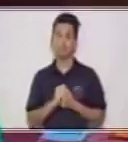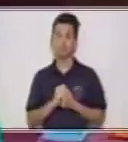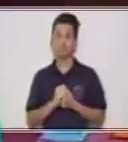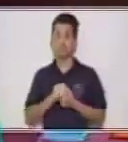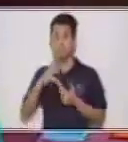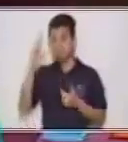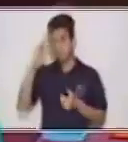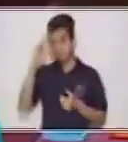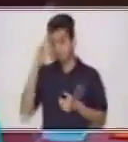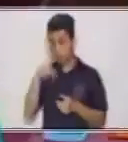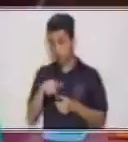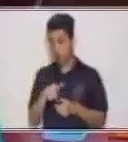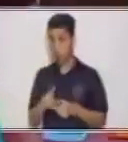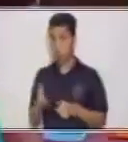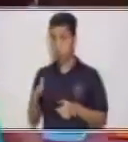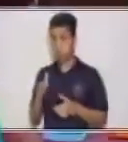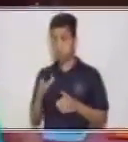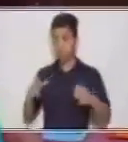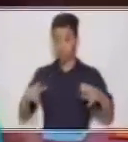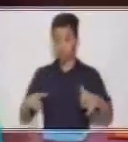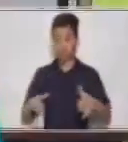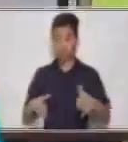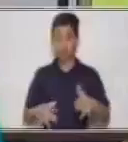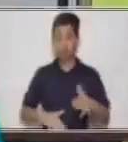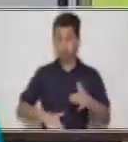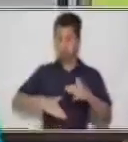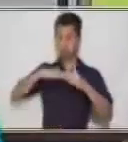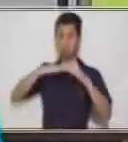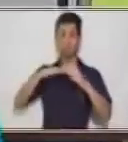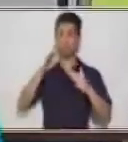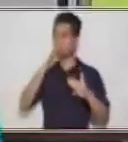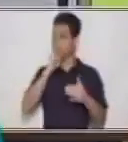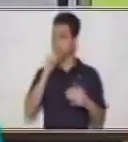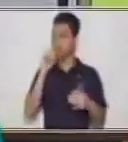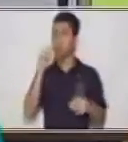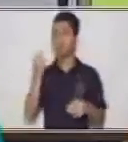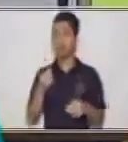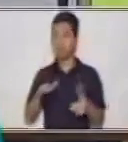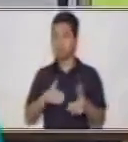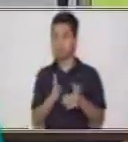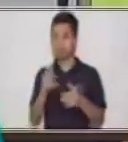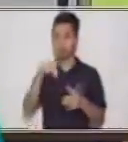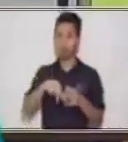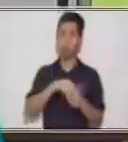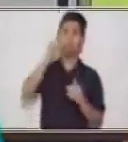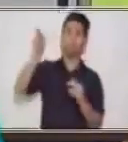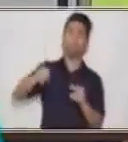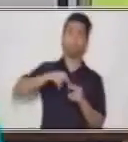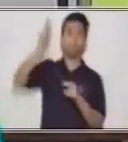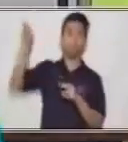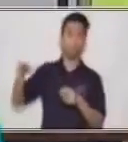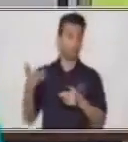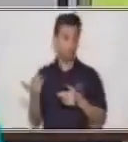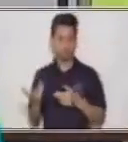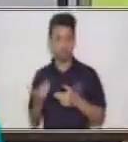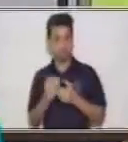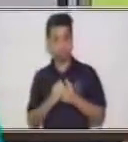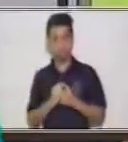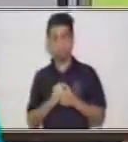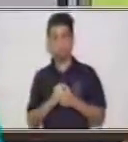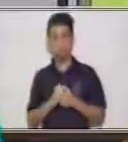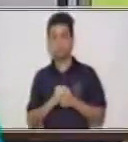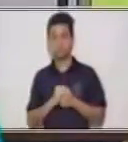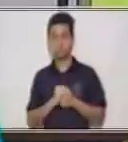Acuérdense que la pecera no se puede llenar mucho porque si no cuando coloquemos los pececitos se van a saltar, ¿verdad? Se pueden salir de la pecera.